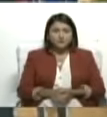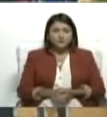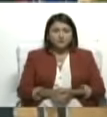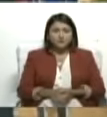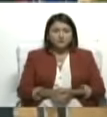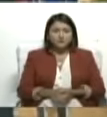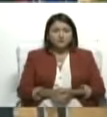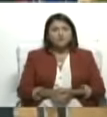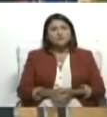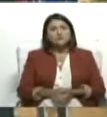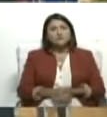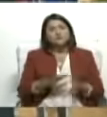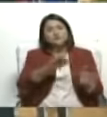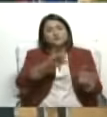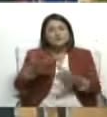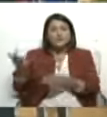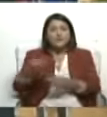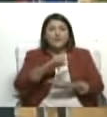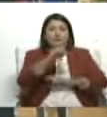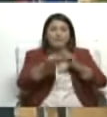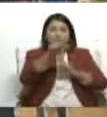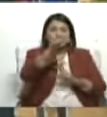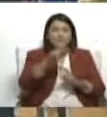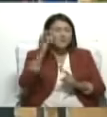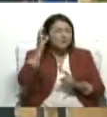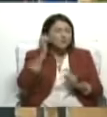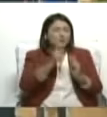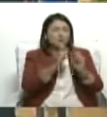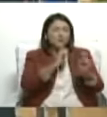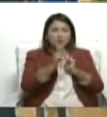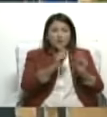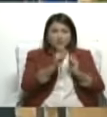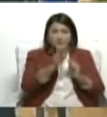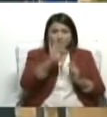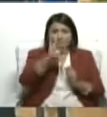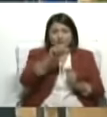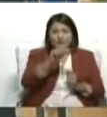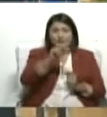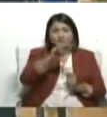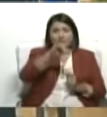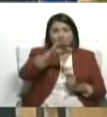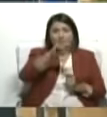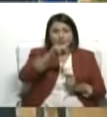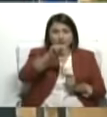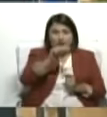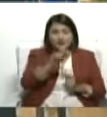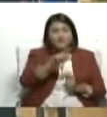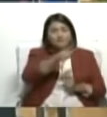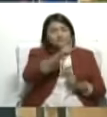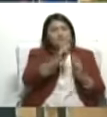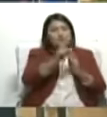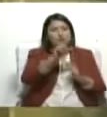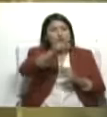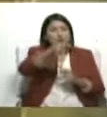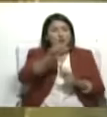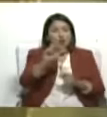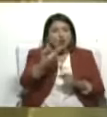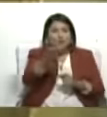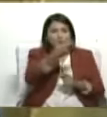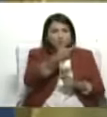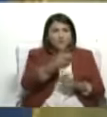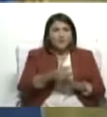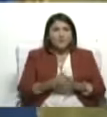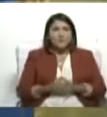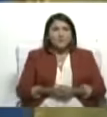A continuación, pregunta por parte de la periodista Fabiana Ortega, en representación de Globovisión. Hola, buenas